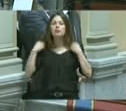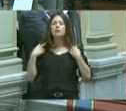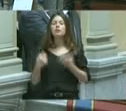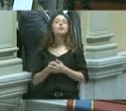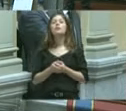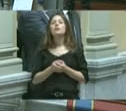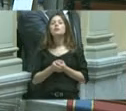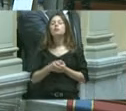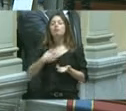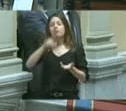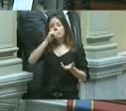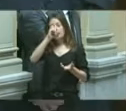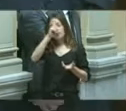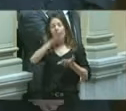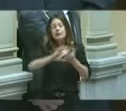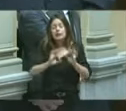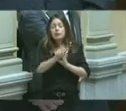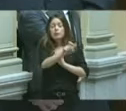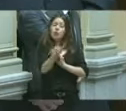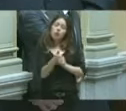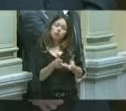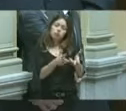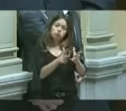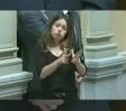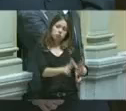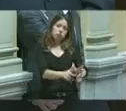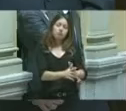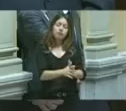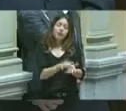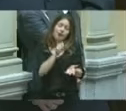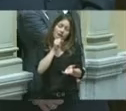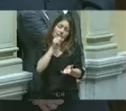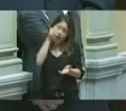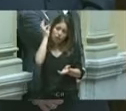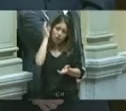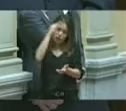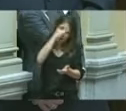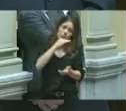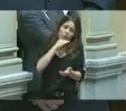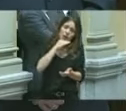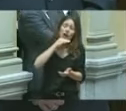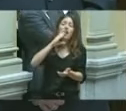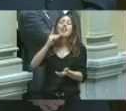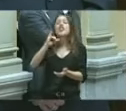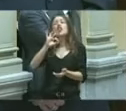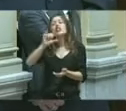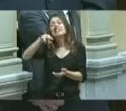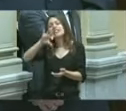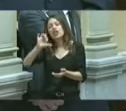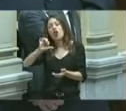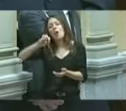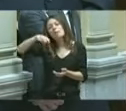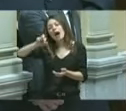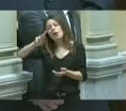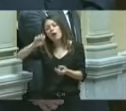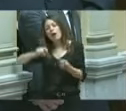Lo hago recordando especialmente a quienes no están, especialmente a mis abuelos, los paternos Dionisio y Maruja, los maternos